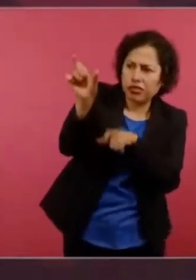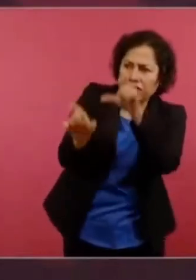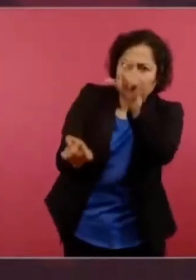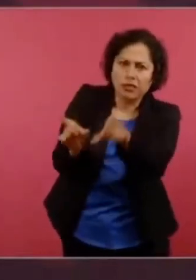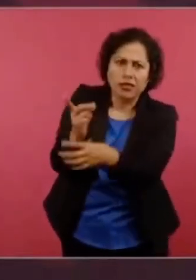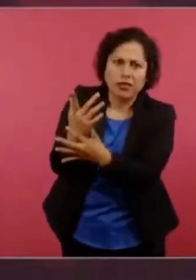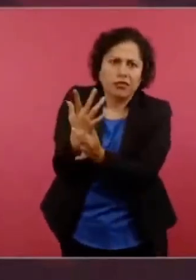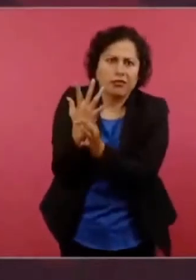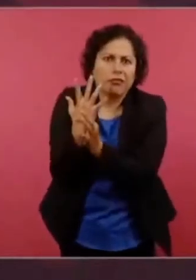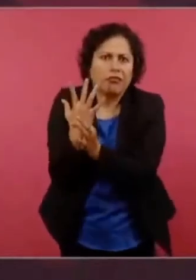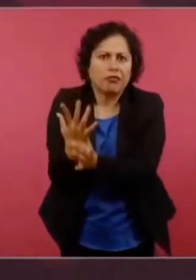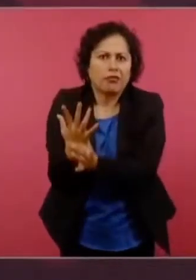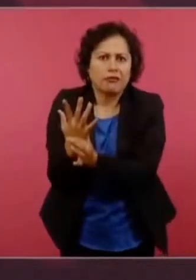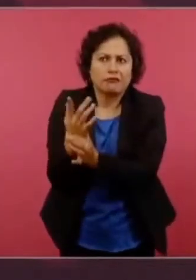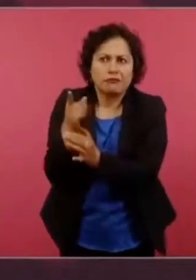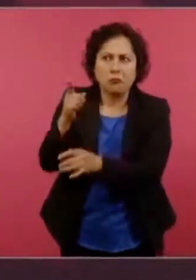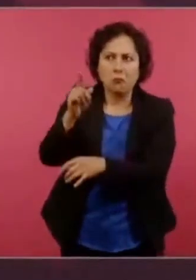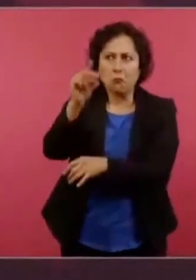porque pues era